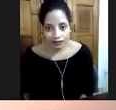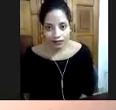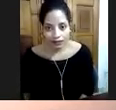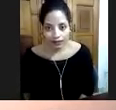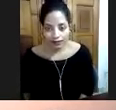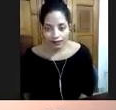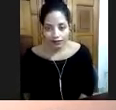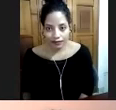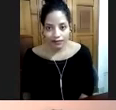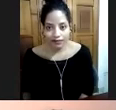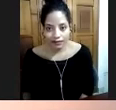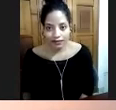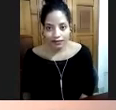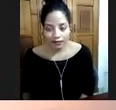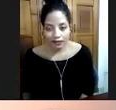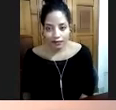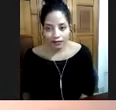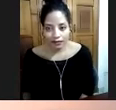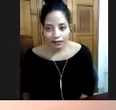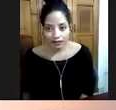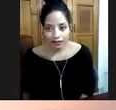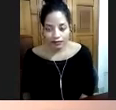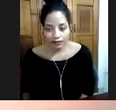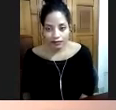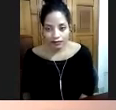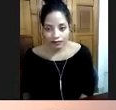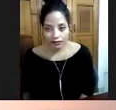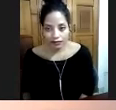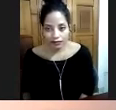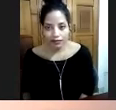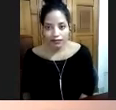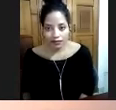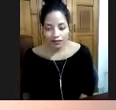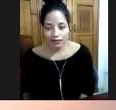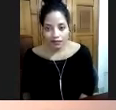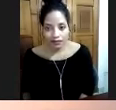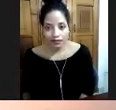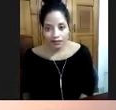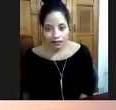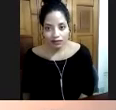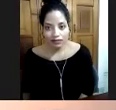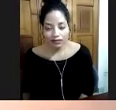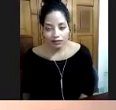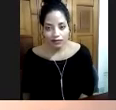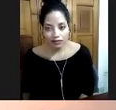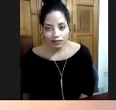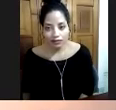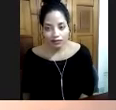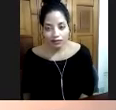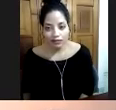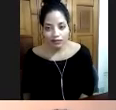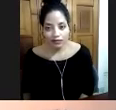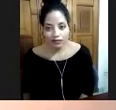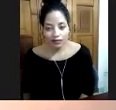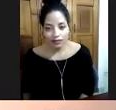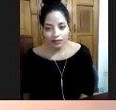no es tan sostenible porque no estamos en un lugar apto para ello, el país como tal. No solo tenemos que pensar en la gente